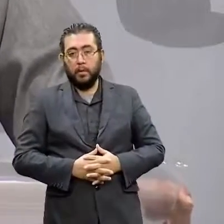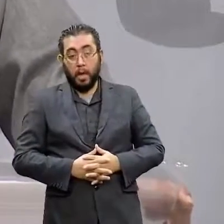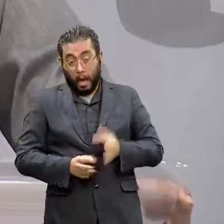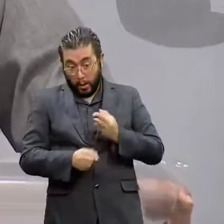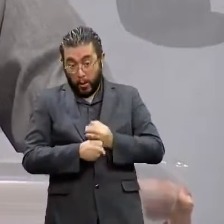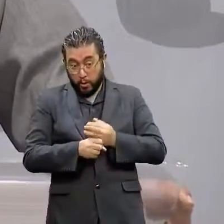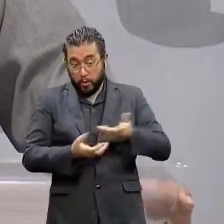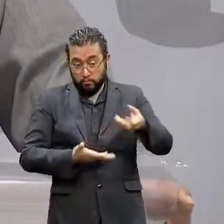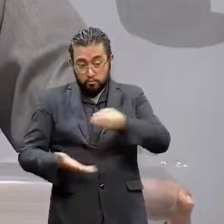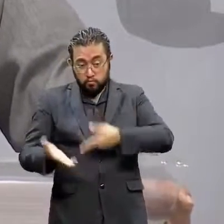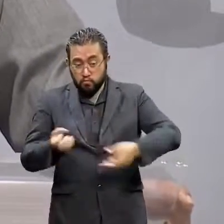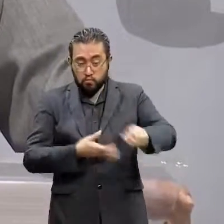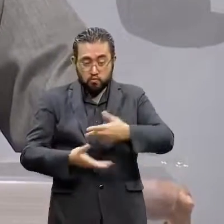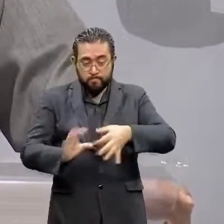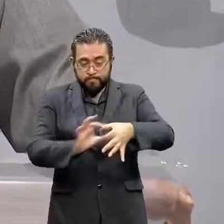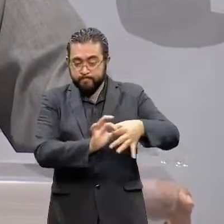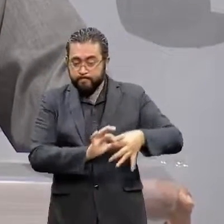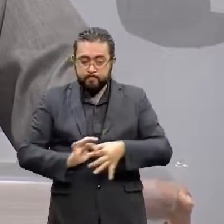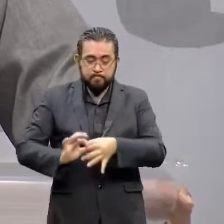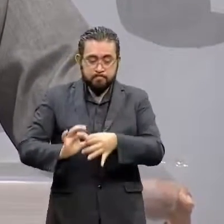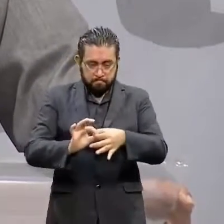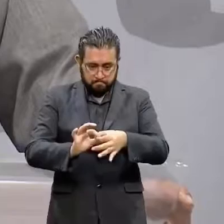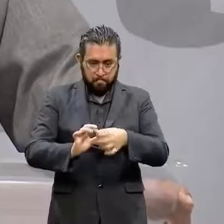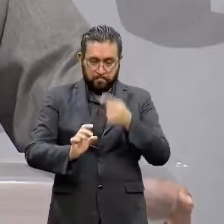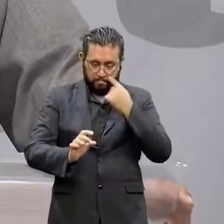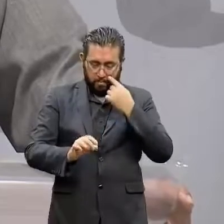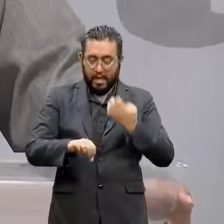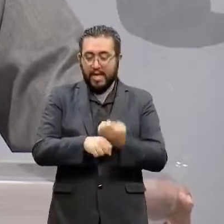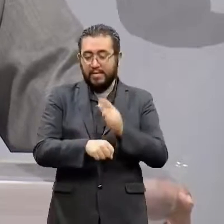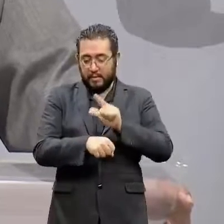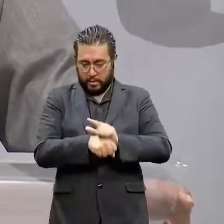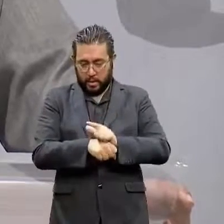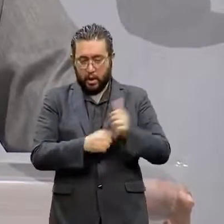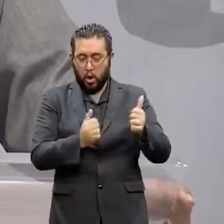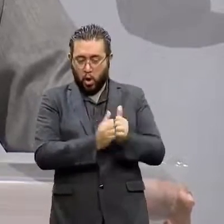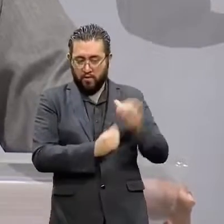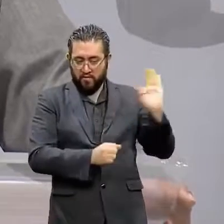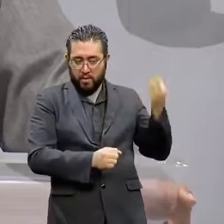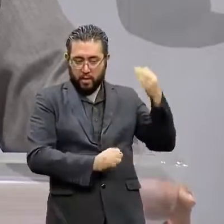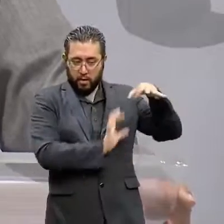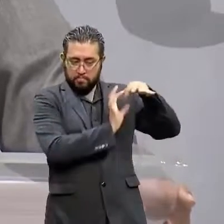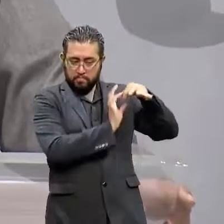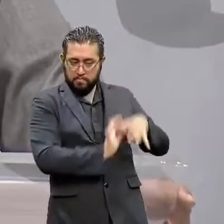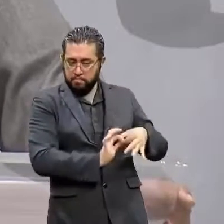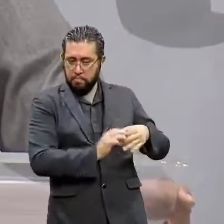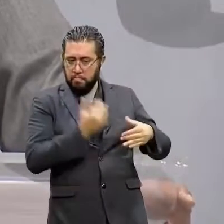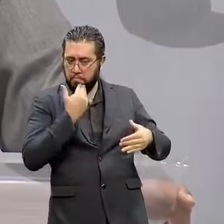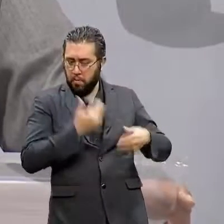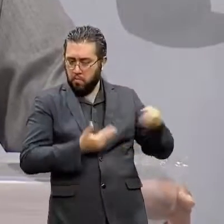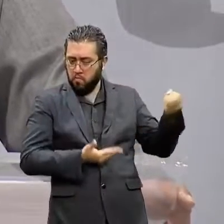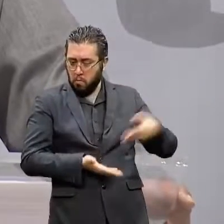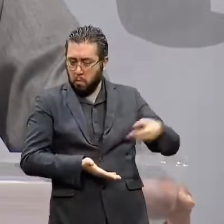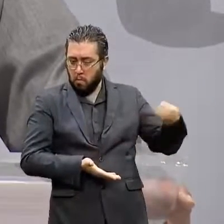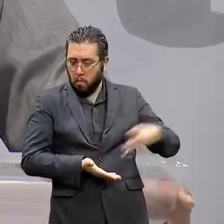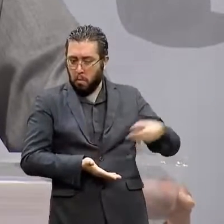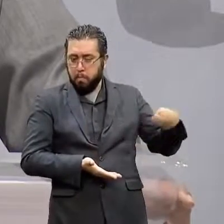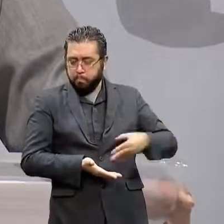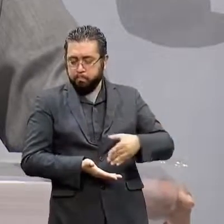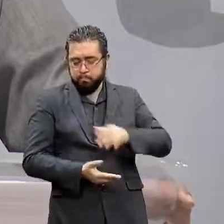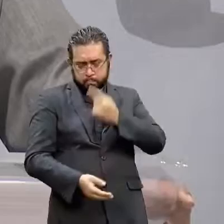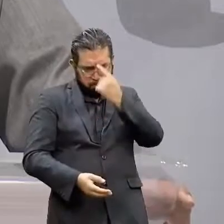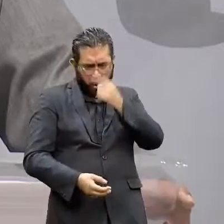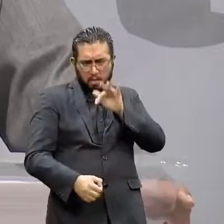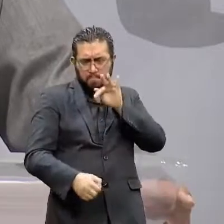establecido entre el gobierno del estado y el Gobierno Federal abona de manera muy importante en